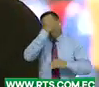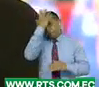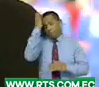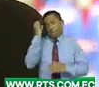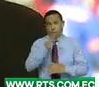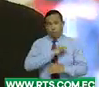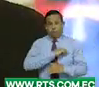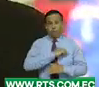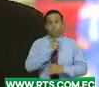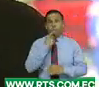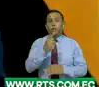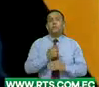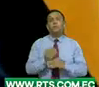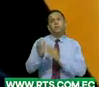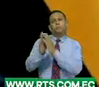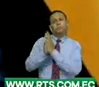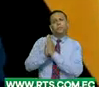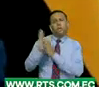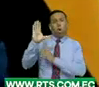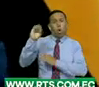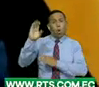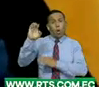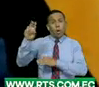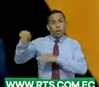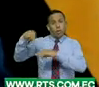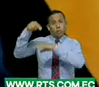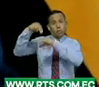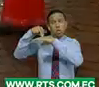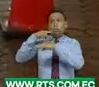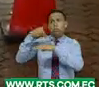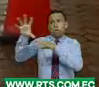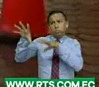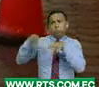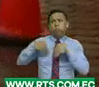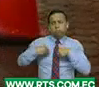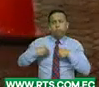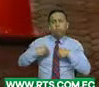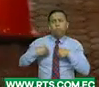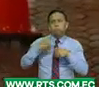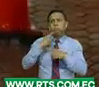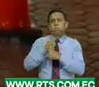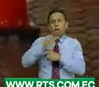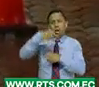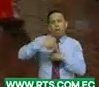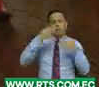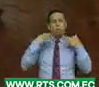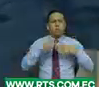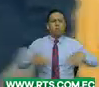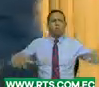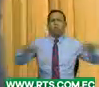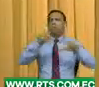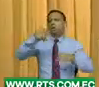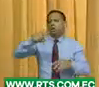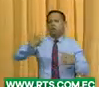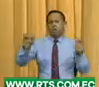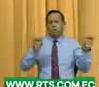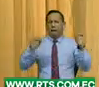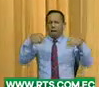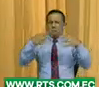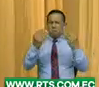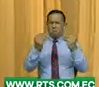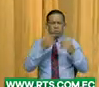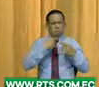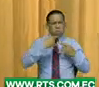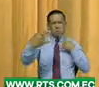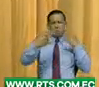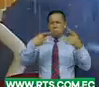solicitud al coe nacional de adoptar restricciones más fuertes en cuanto a movilidad en guayaquil por el creciente número de contagios de